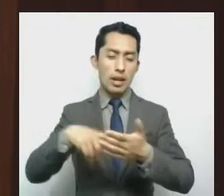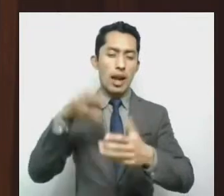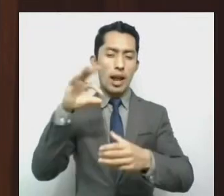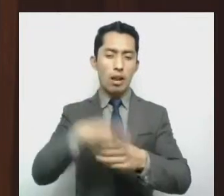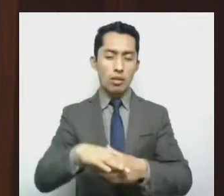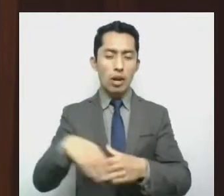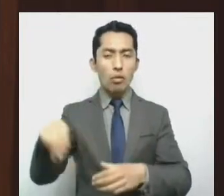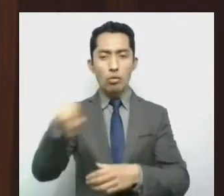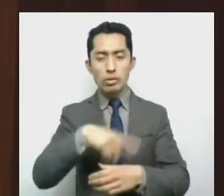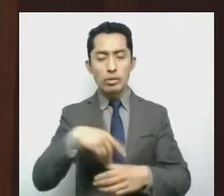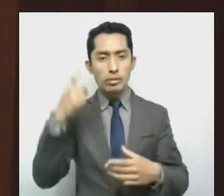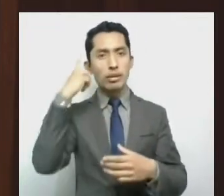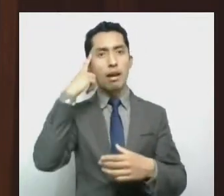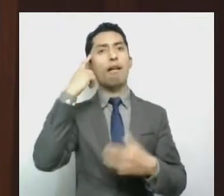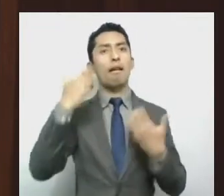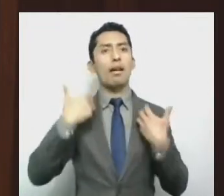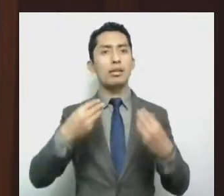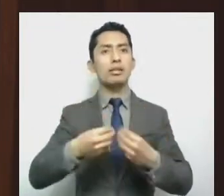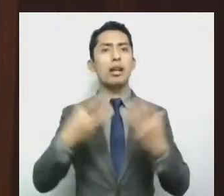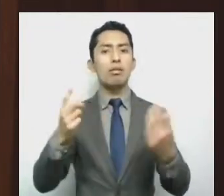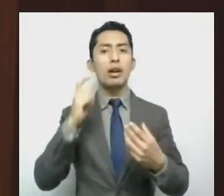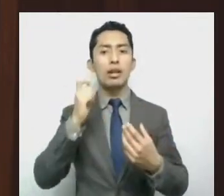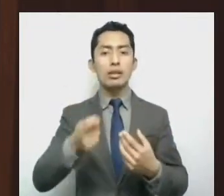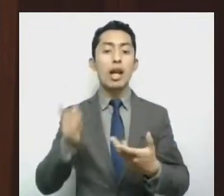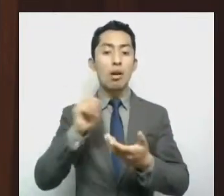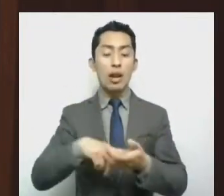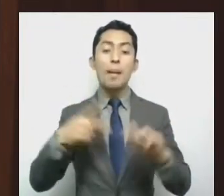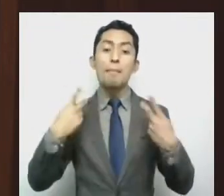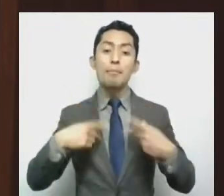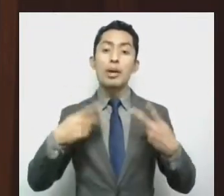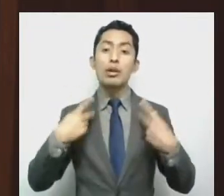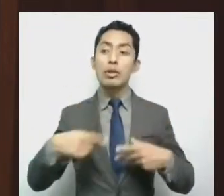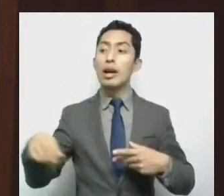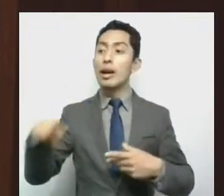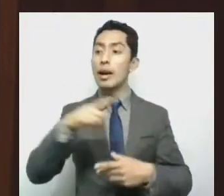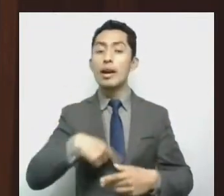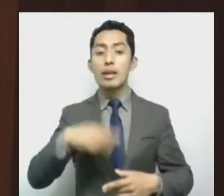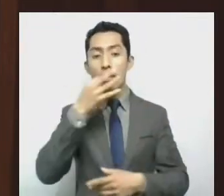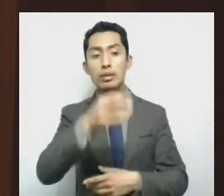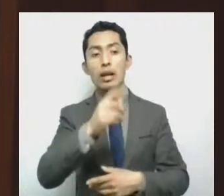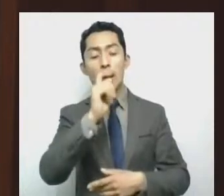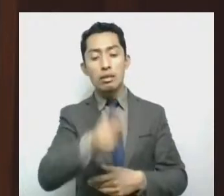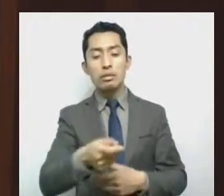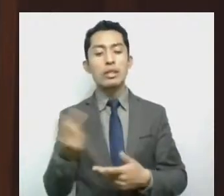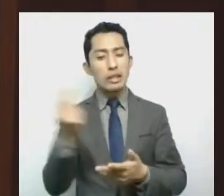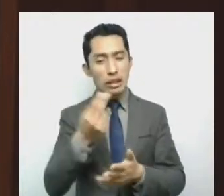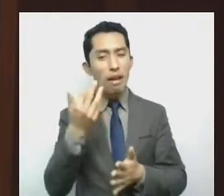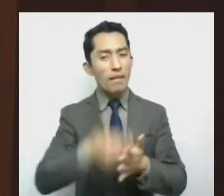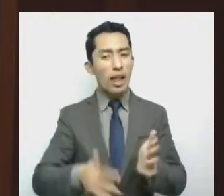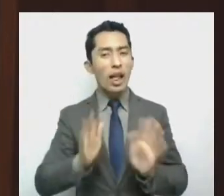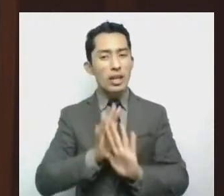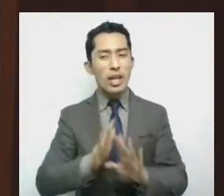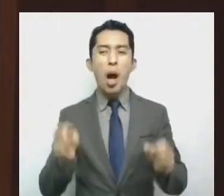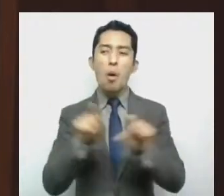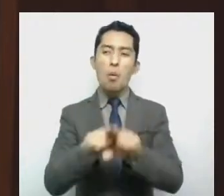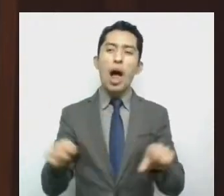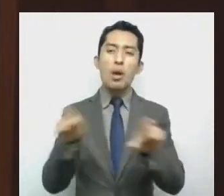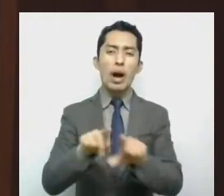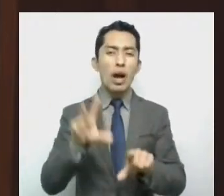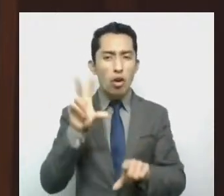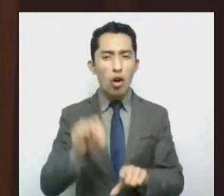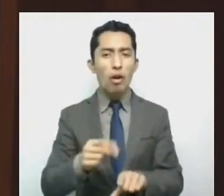mexicanos nos señalaron: la necesidad del cambio, la necesidad de